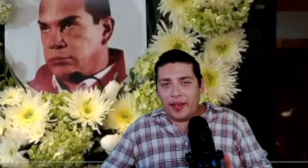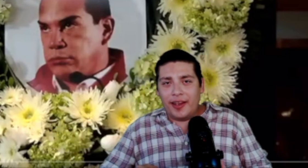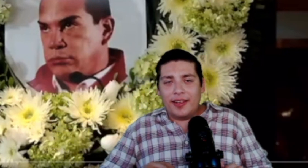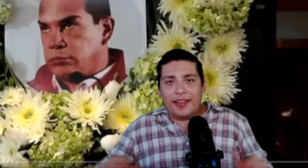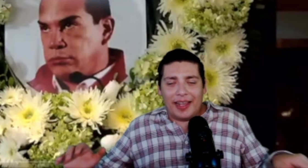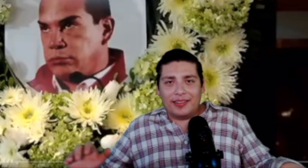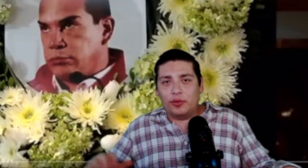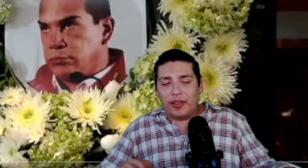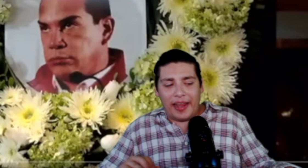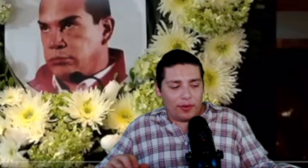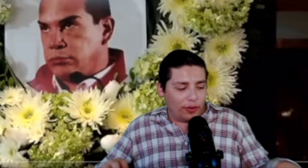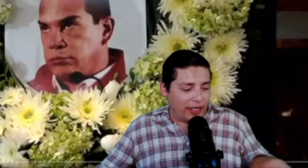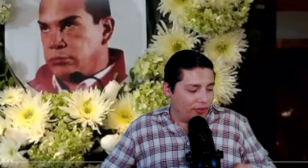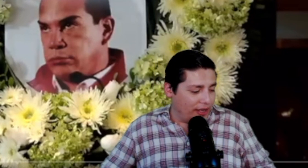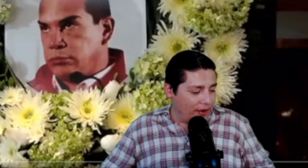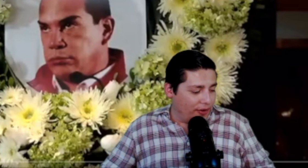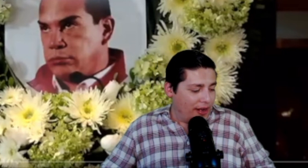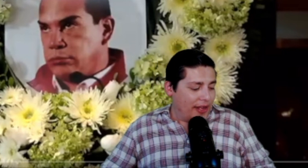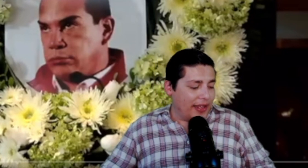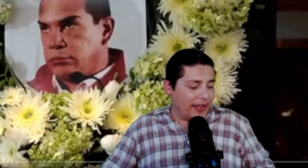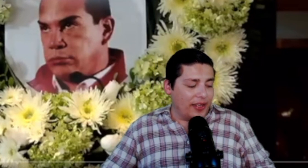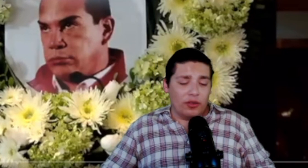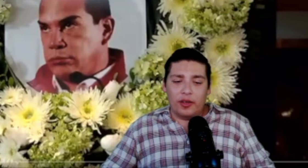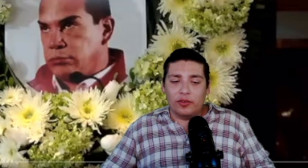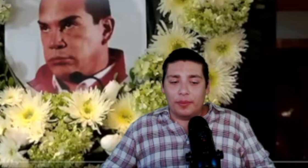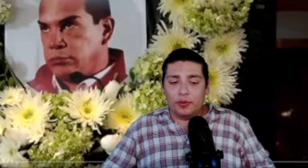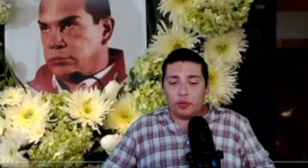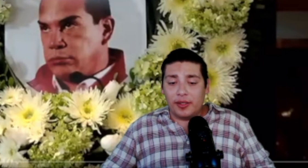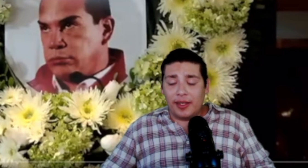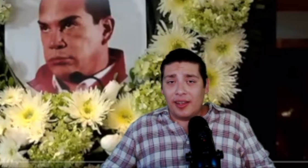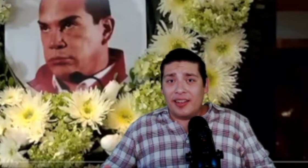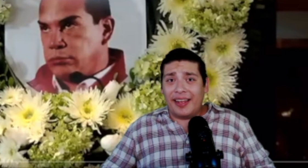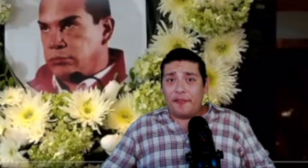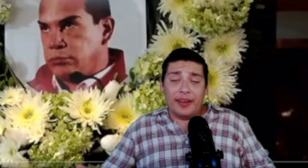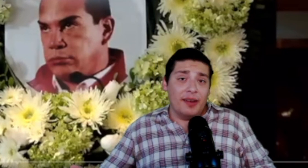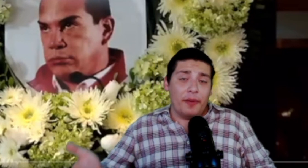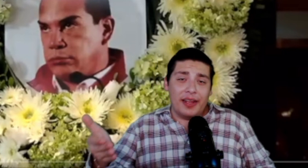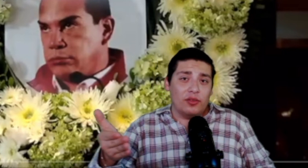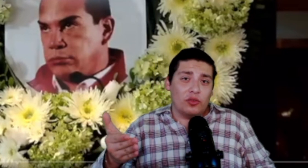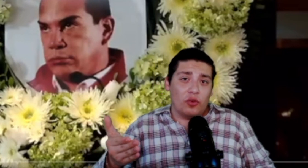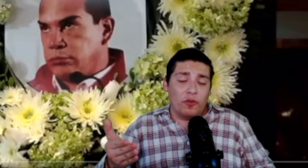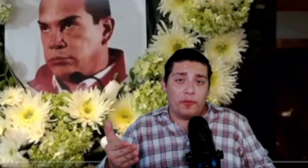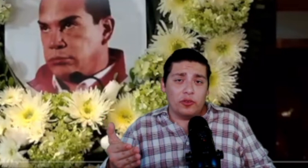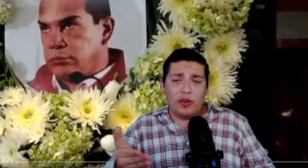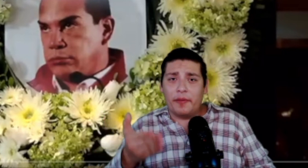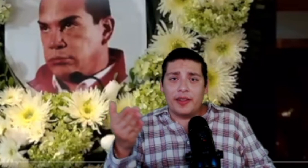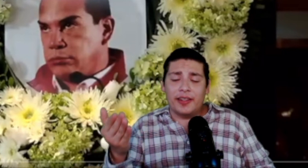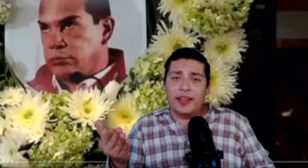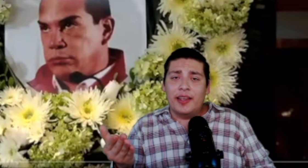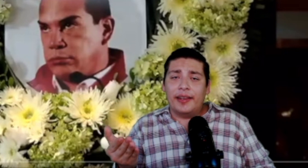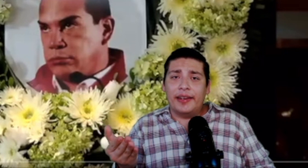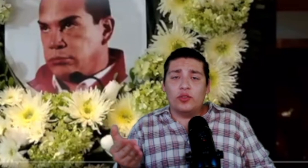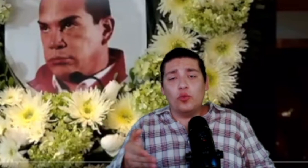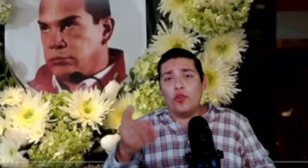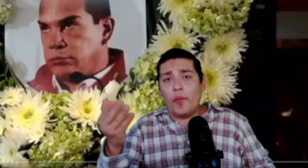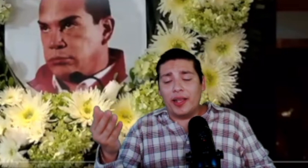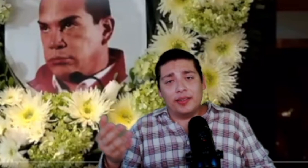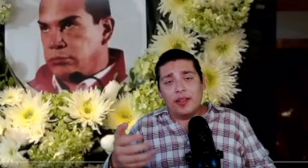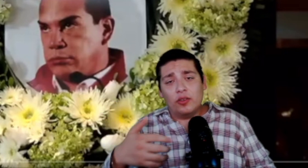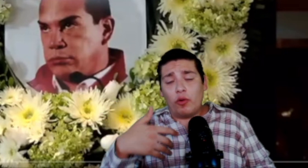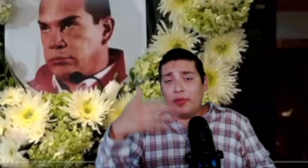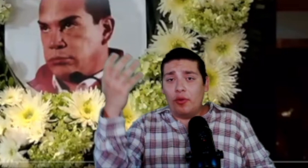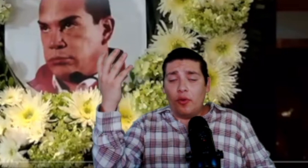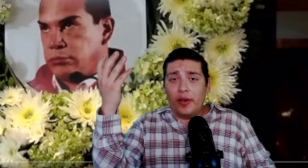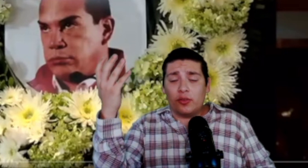a su fin, ya hasta sus aliados lo traicionaron, y aquí es donde nos damos cuenta que al final para estos corruptos solamente eres uno